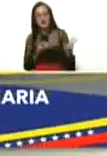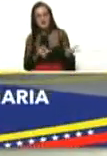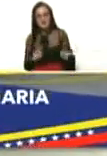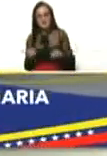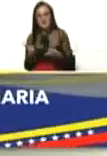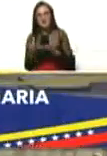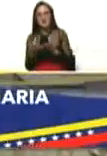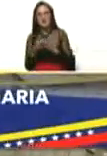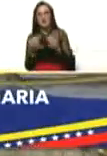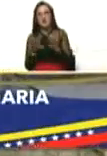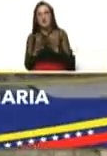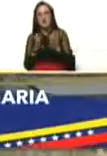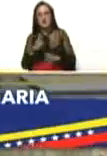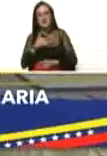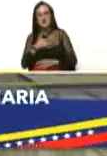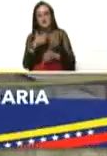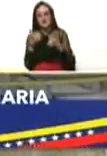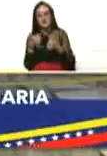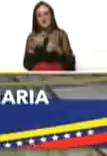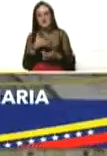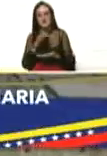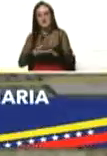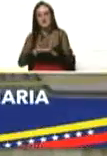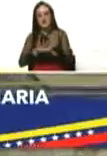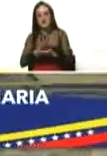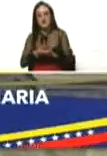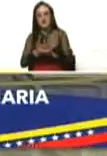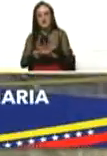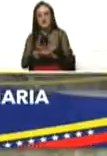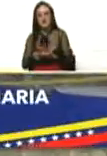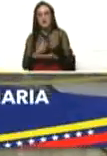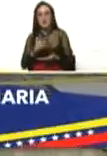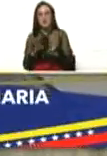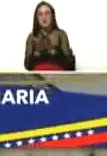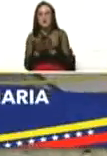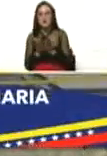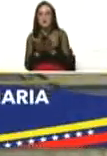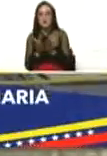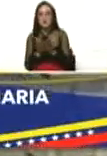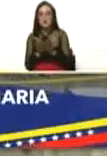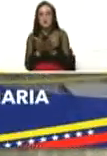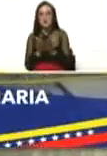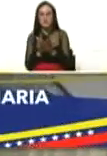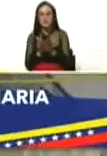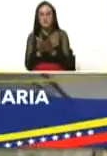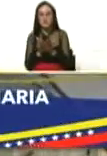que los estudiantes se sientan bien, se sientan tranquilos, puedan estudiar